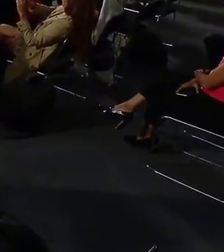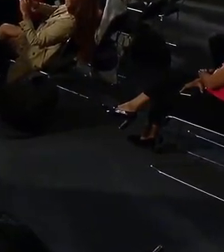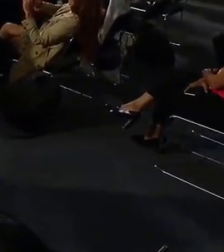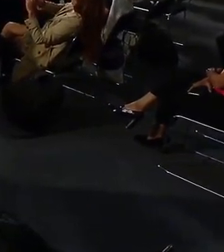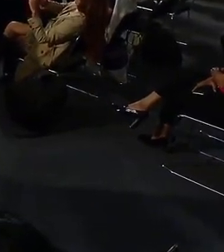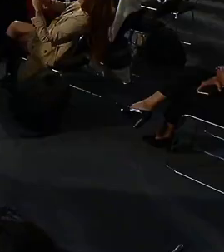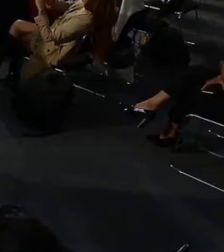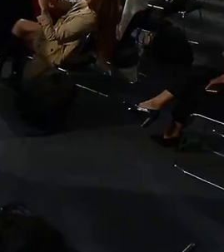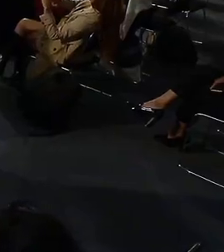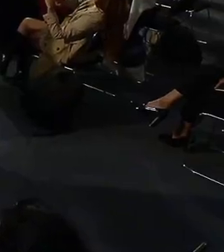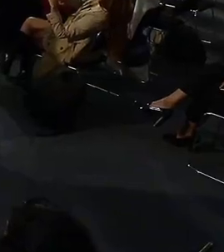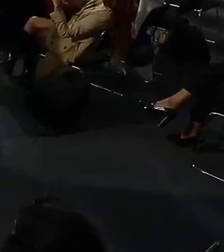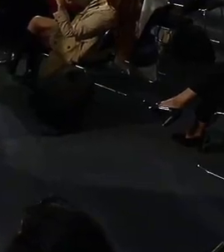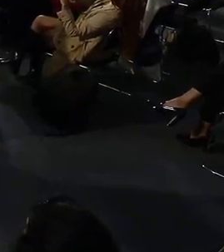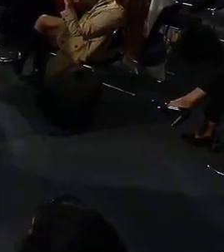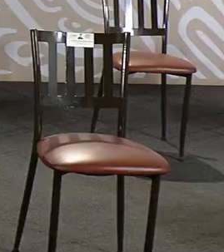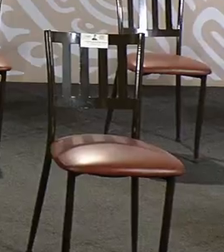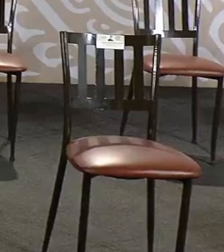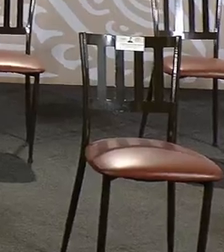Buenos días.